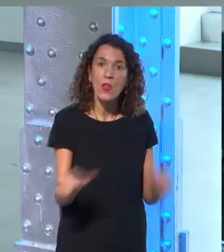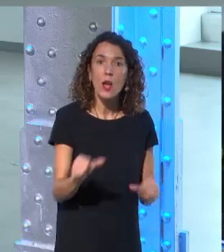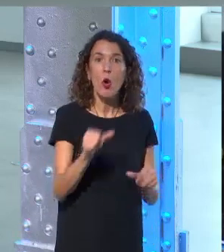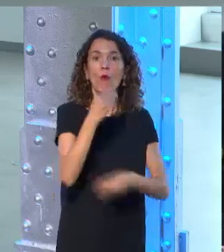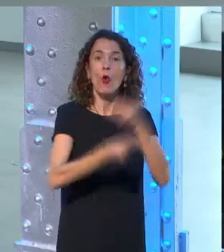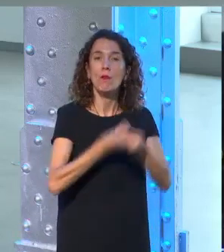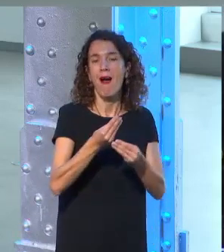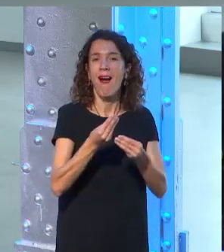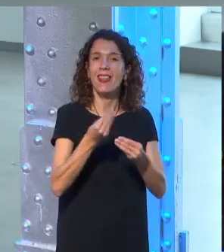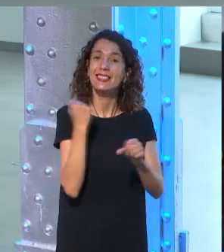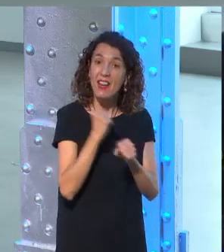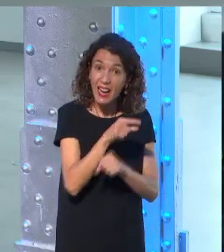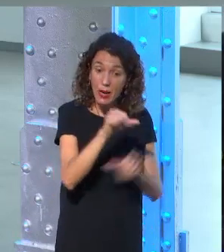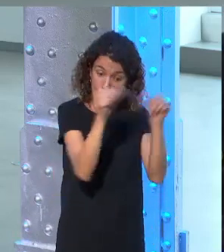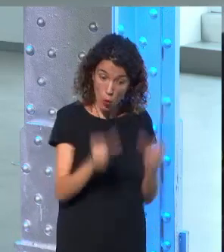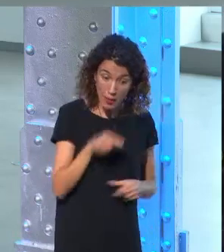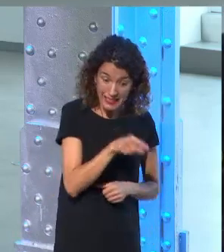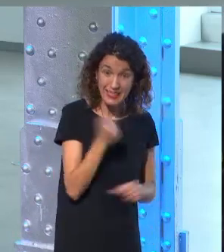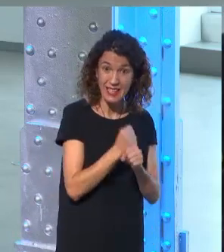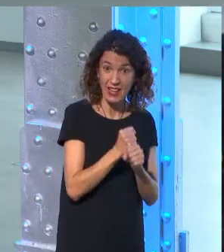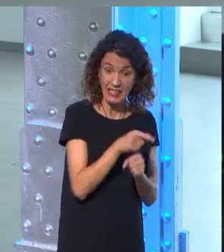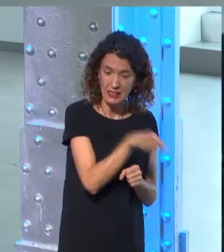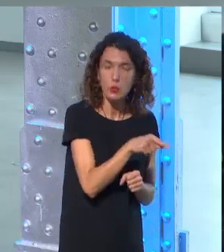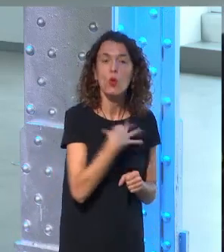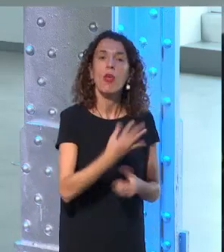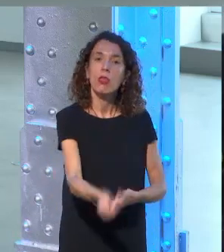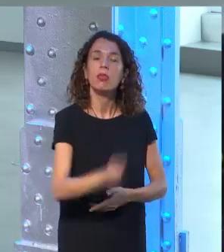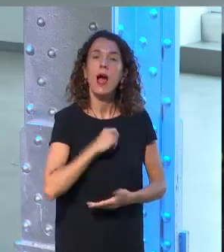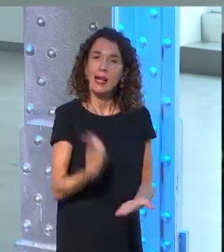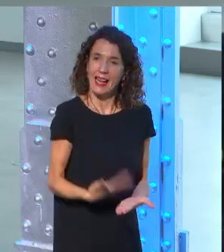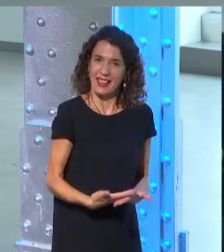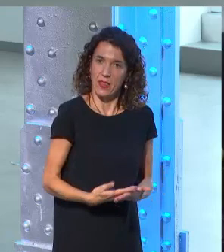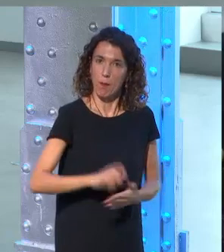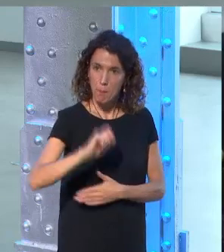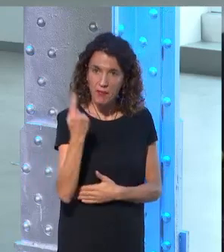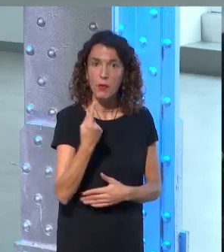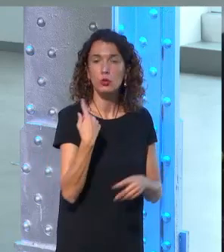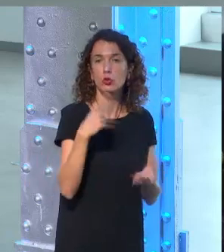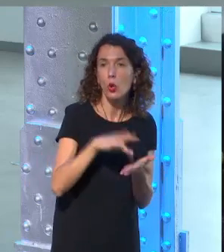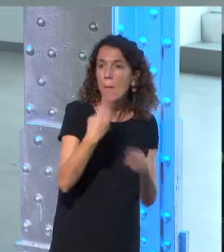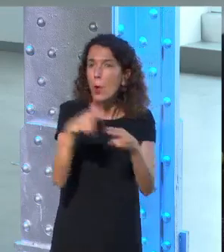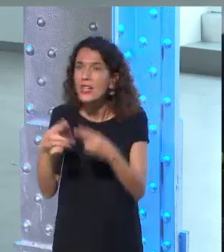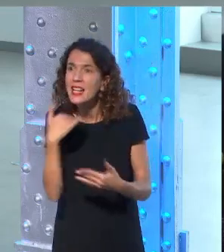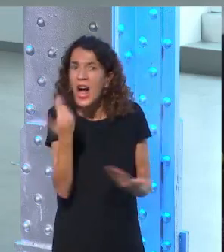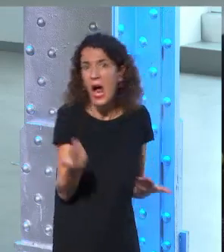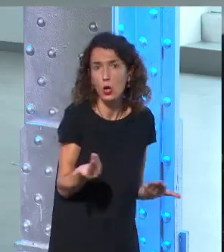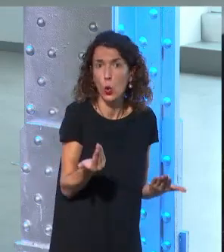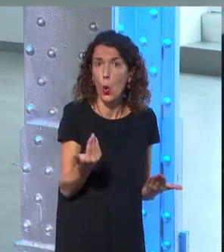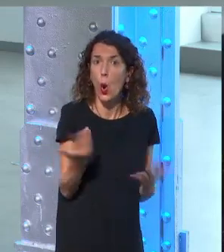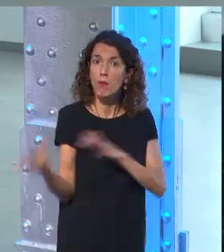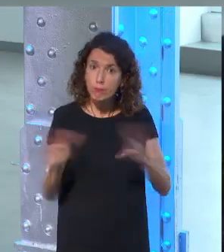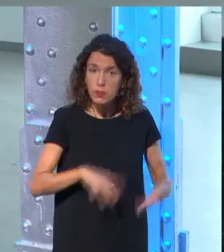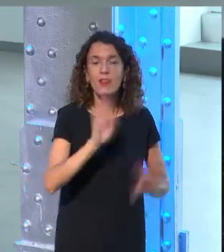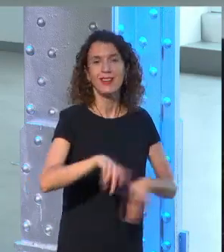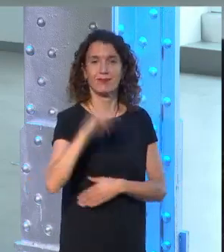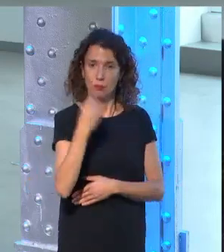una forma de trabajar. Y esa forma de trabajar probablemente garantice, ¿no?, el éxito de cualquier política que vayamos a